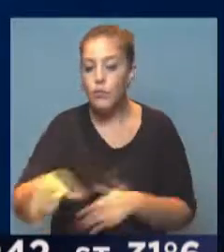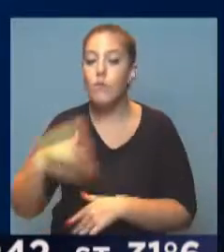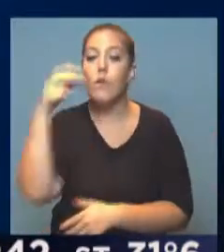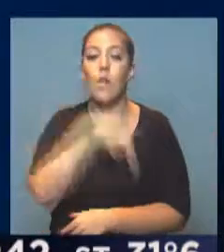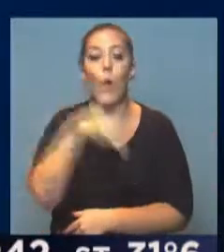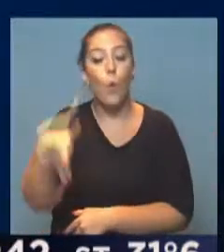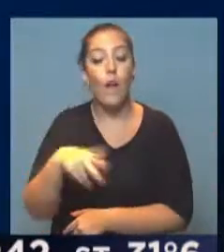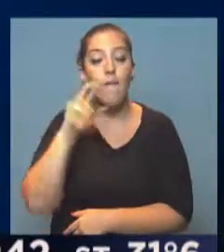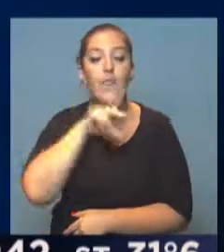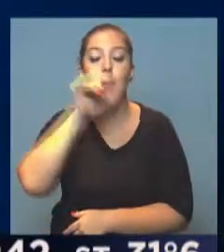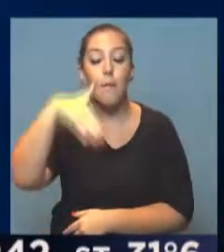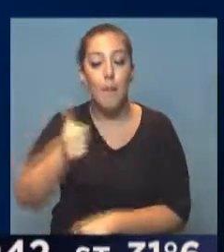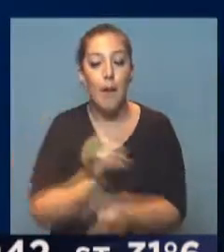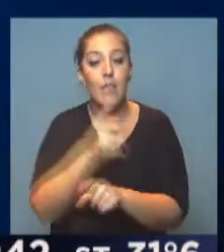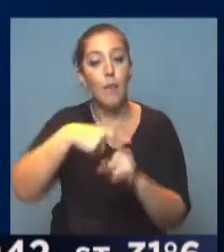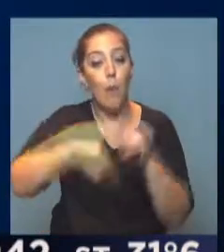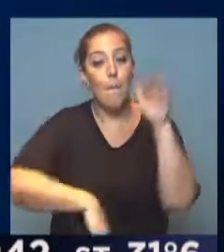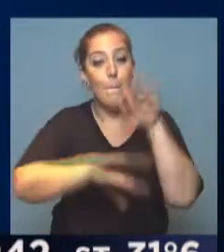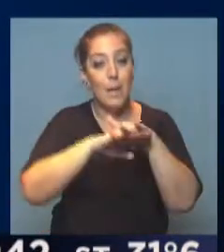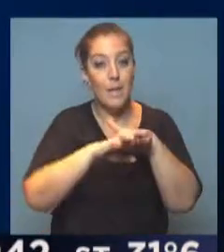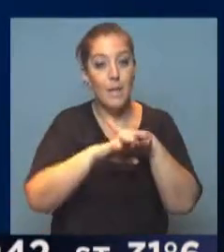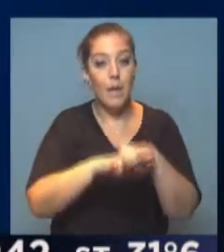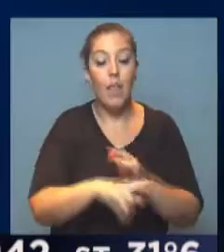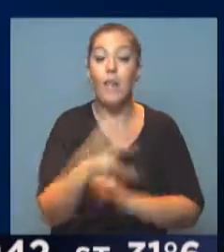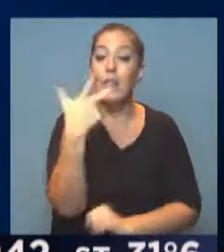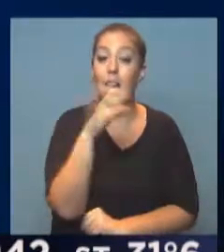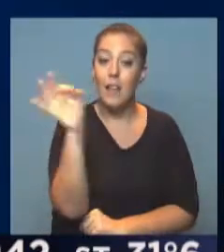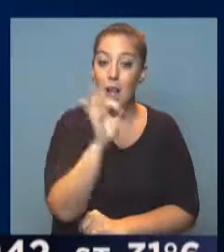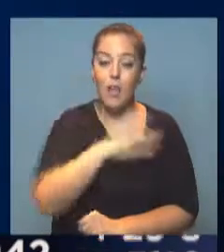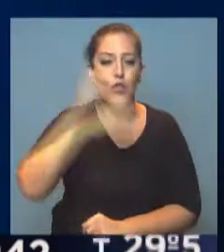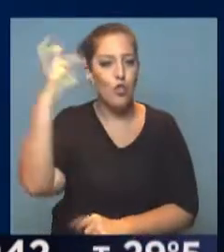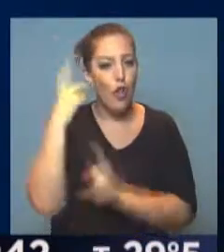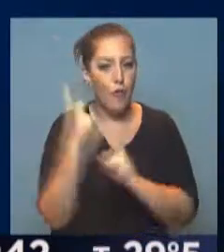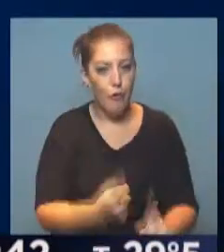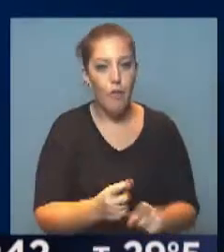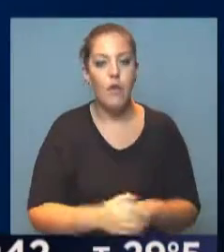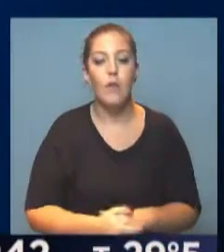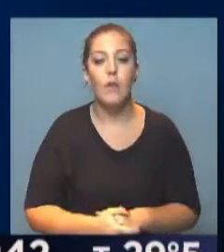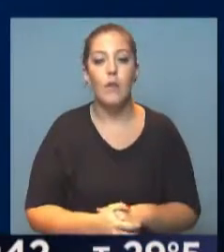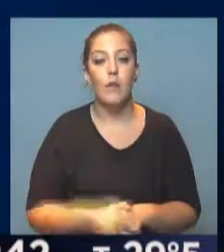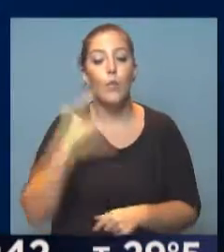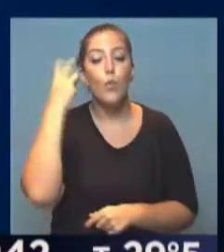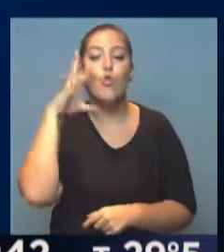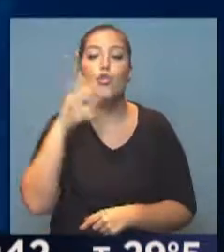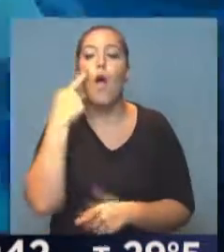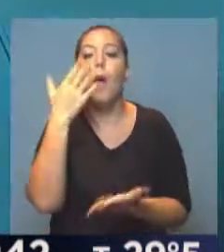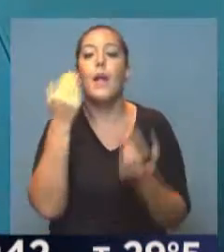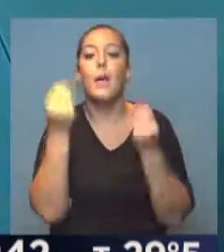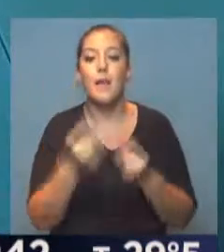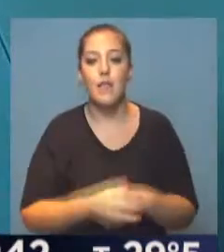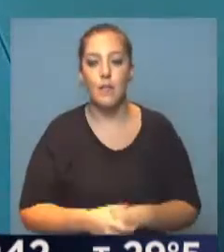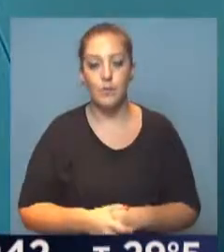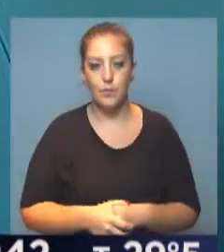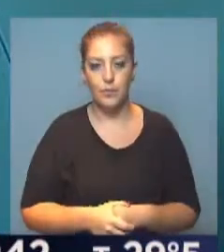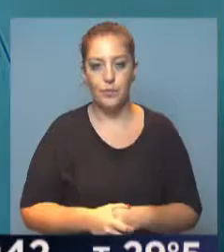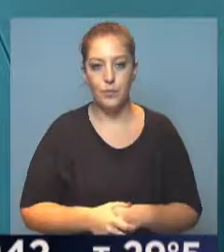Neuquén y Viedma, las temperaturas máximas pronosticadas, 30 con solazo. Vamos a Cuyo, a ver qué pasa en la región